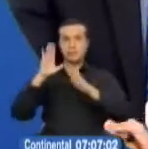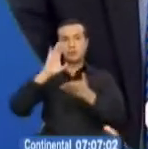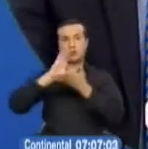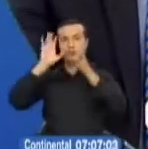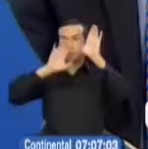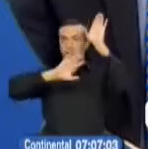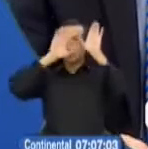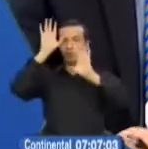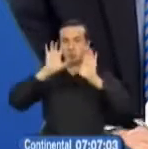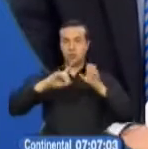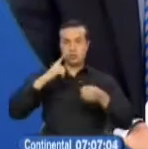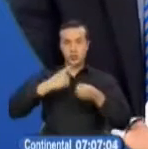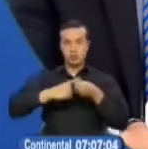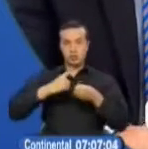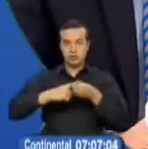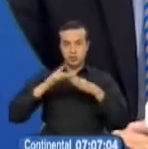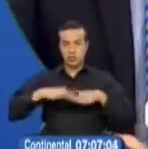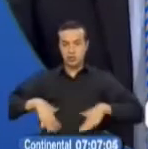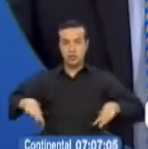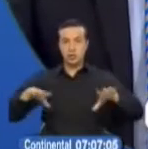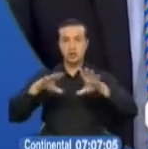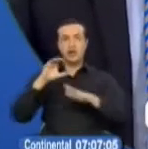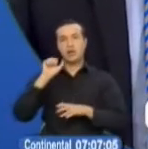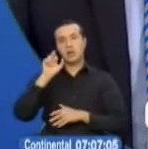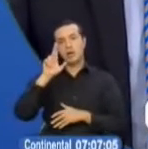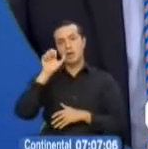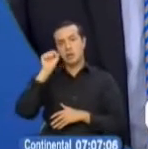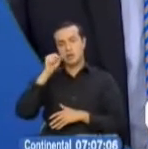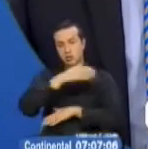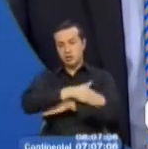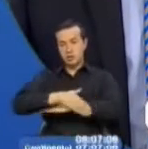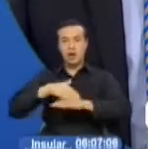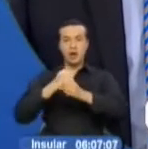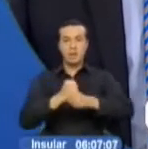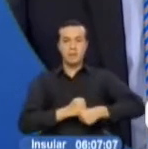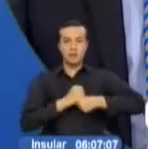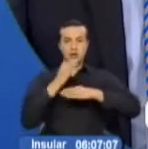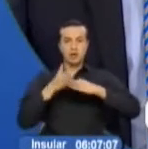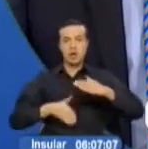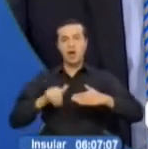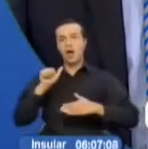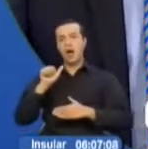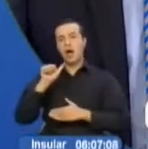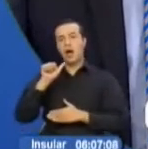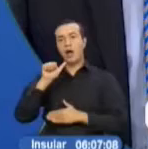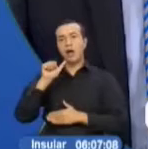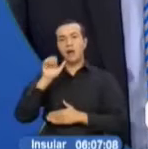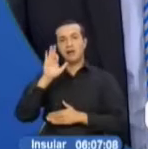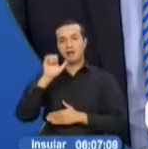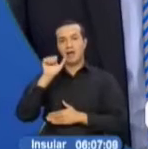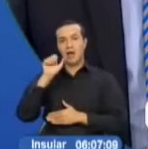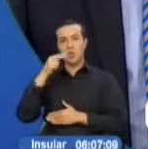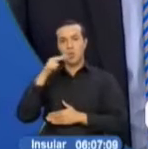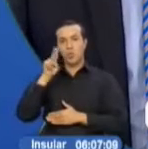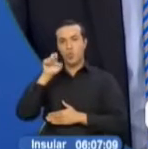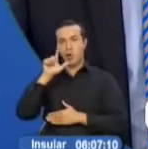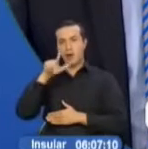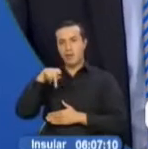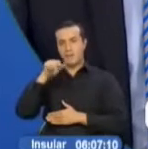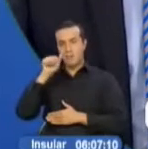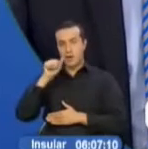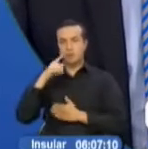de Exposiciones Quito, Salón Los Caras, en la Avenida Amazonas y Atahualpa. Tenemos el